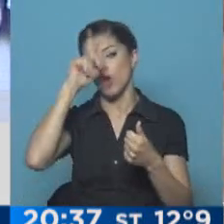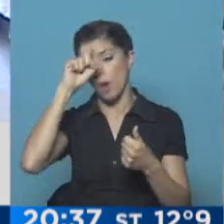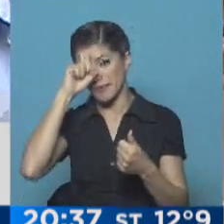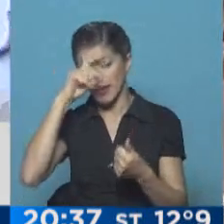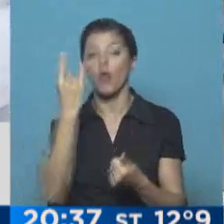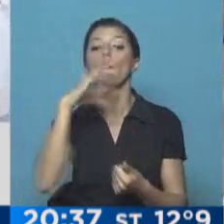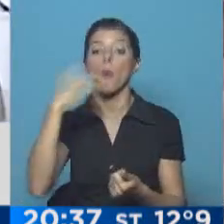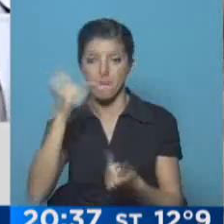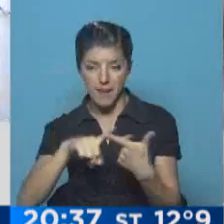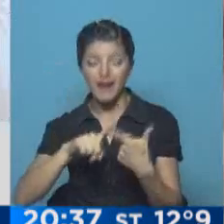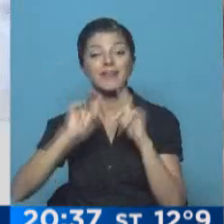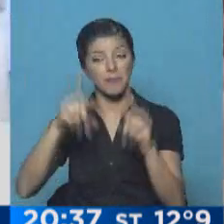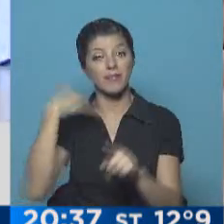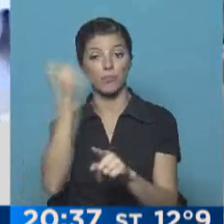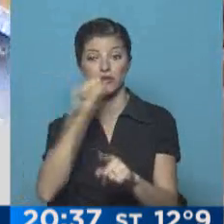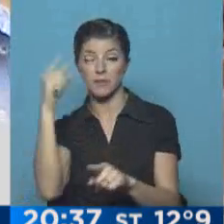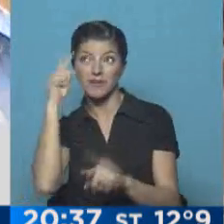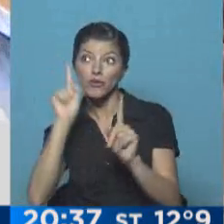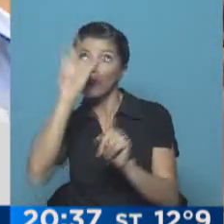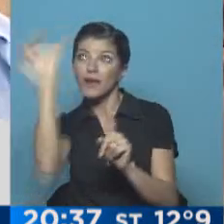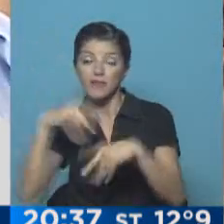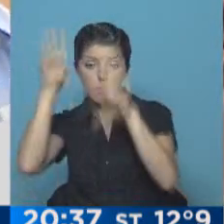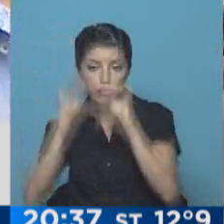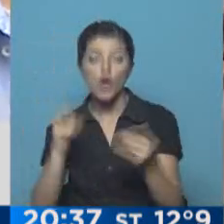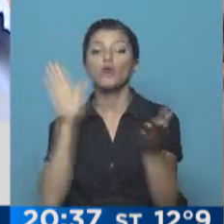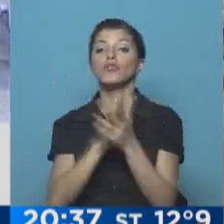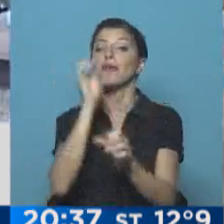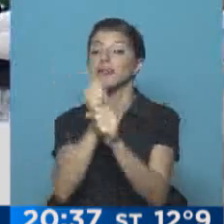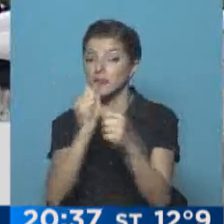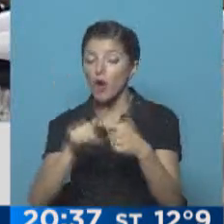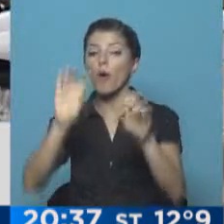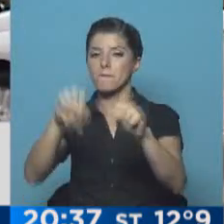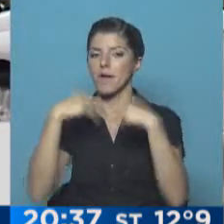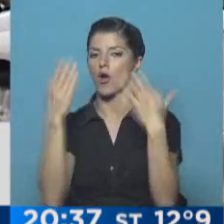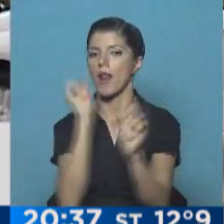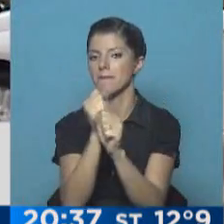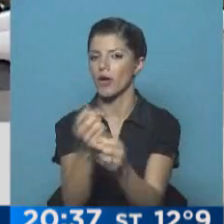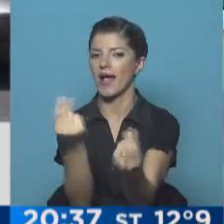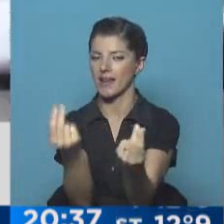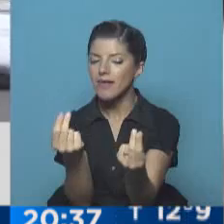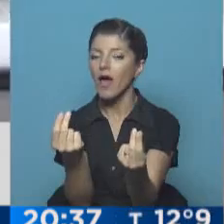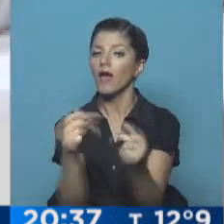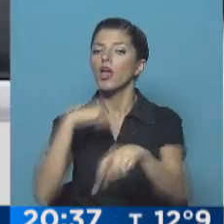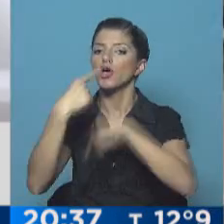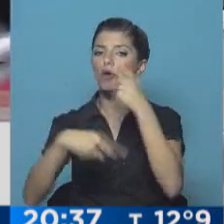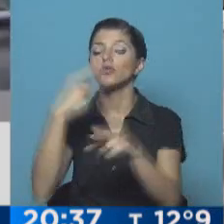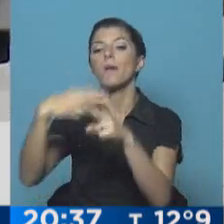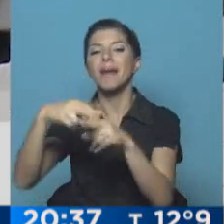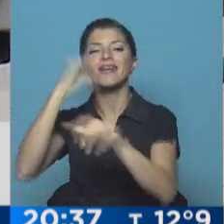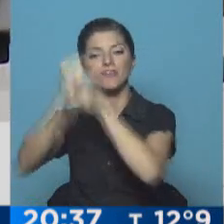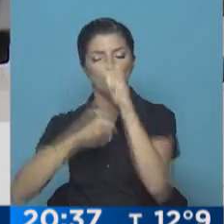una realidad en la provincia, un proyecto para el país. Mi visión del trabajo, ¿cuál es? Mejorar la calidad del empleo y a seguir sembrando parques